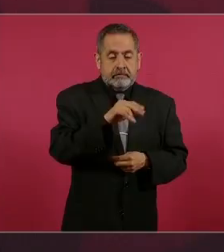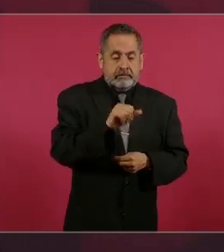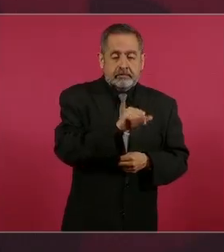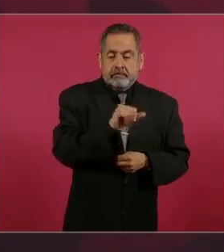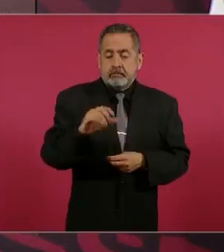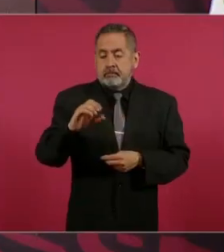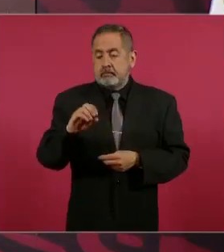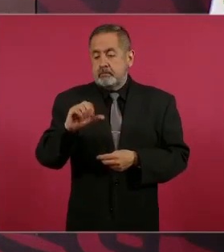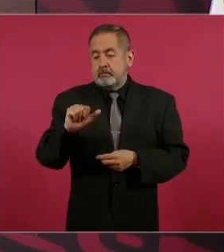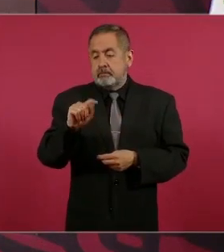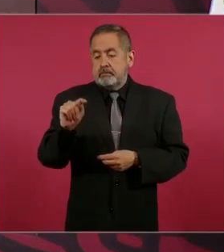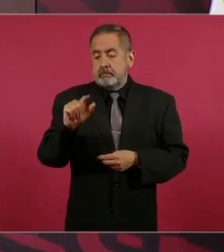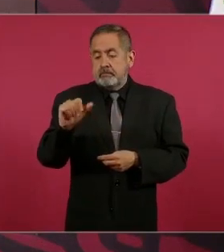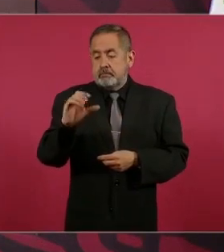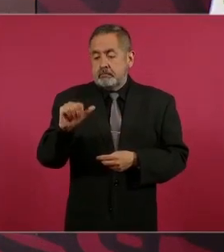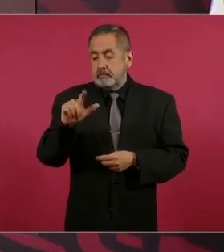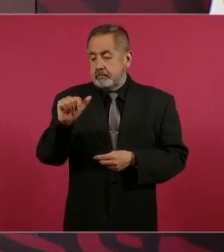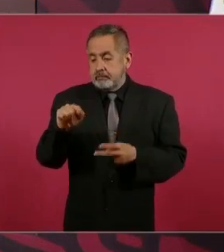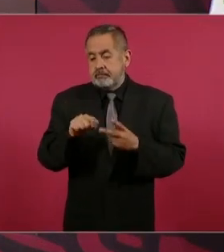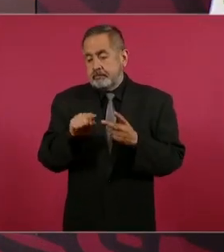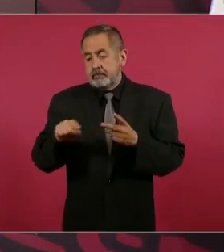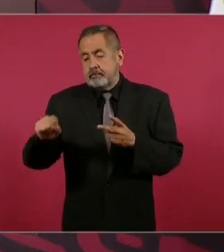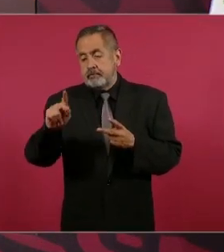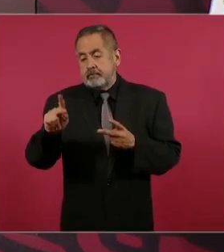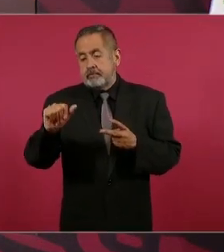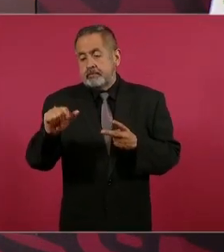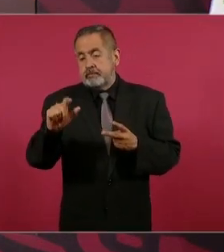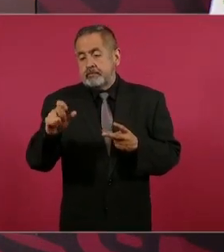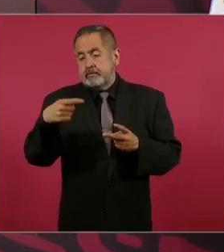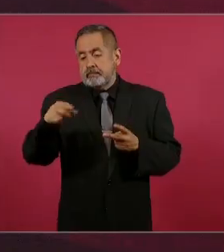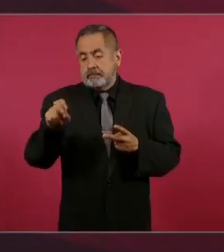y de Coatzacoalcos a Palenque y hacia